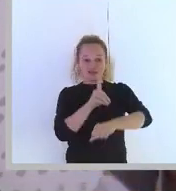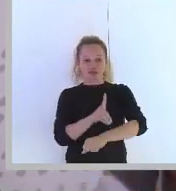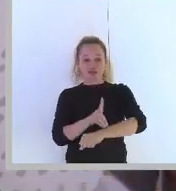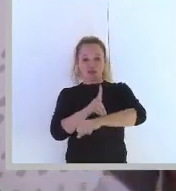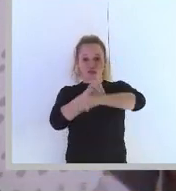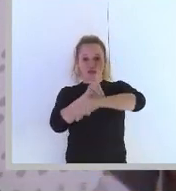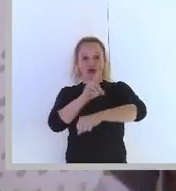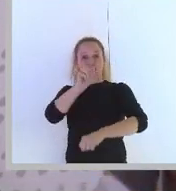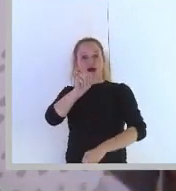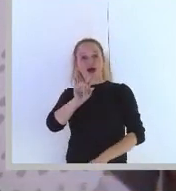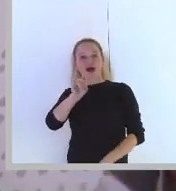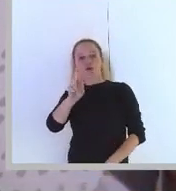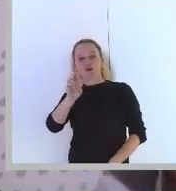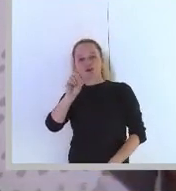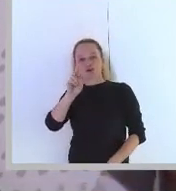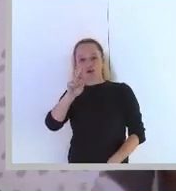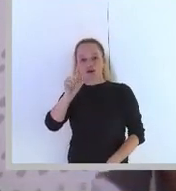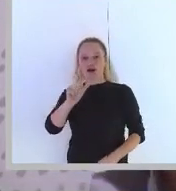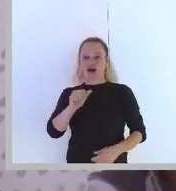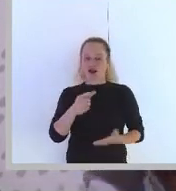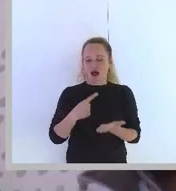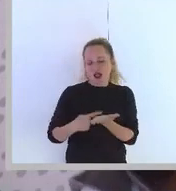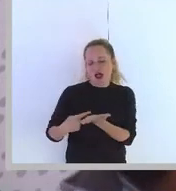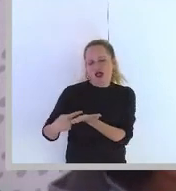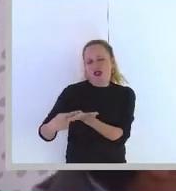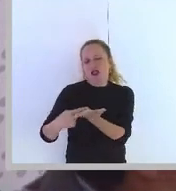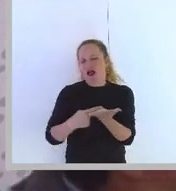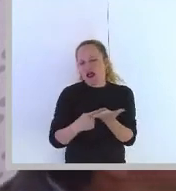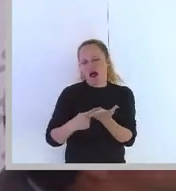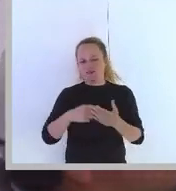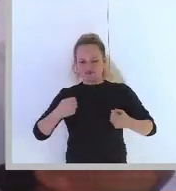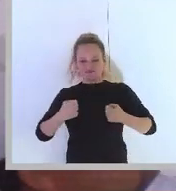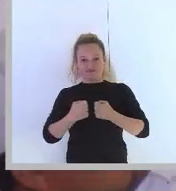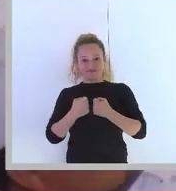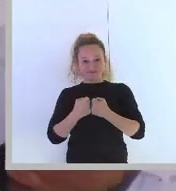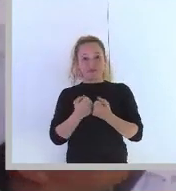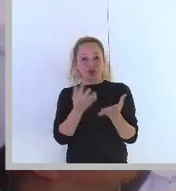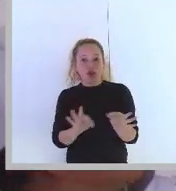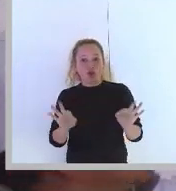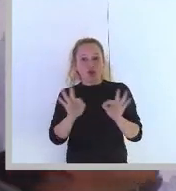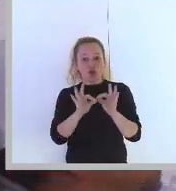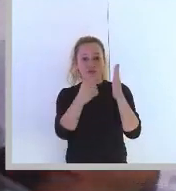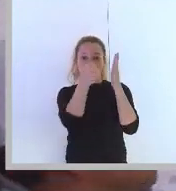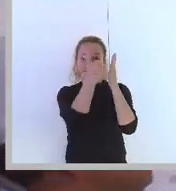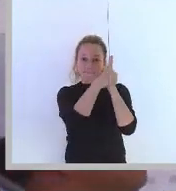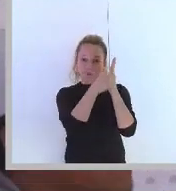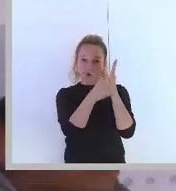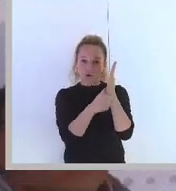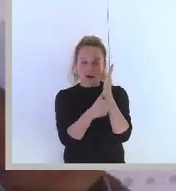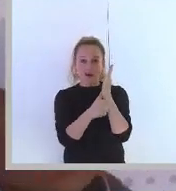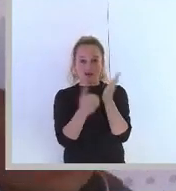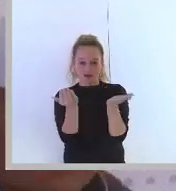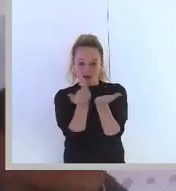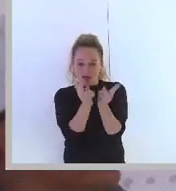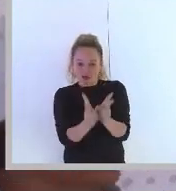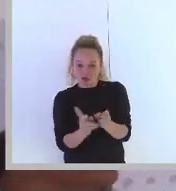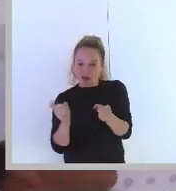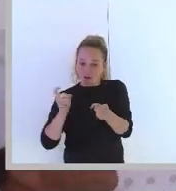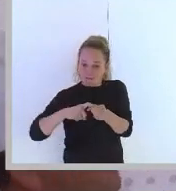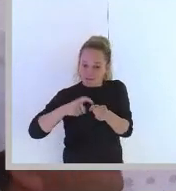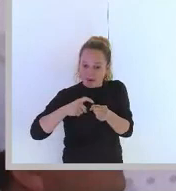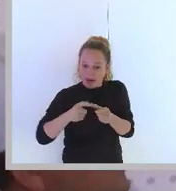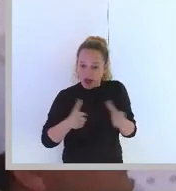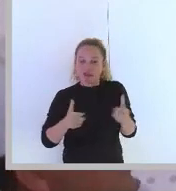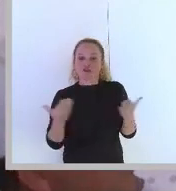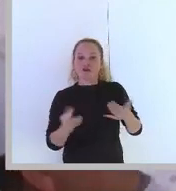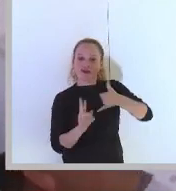Aurora, acordamos aumentar el número de programas y de estudiantes en las